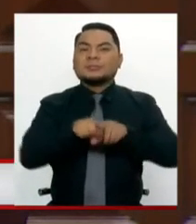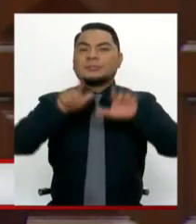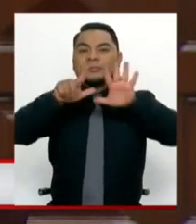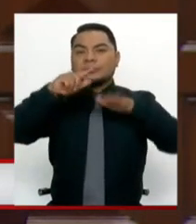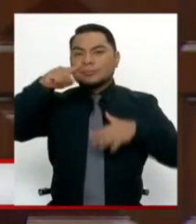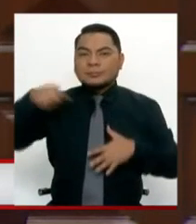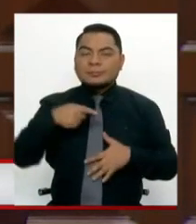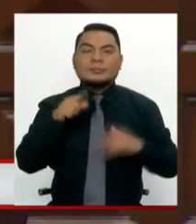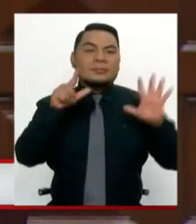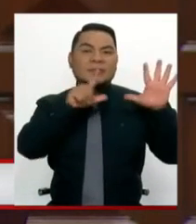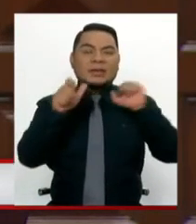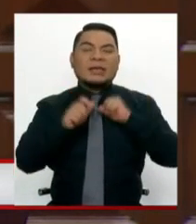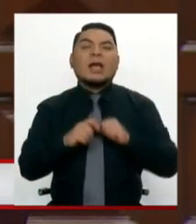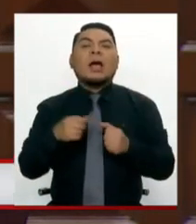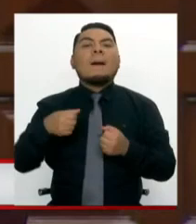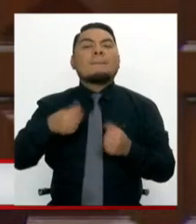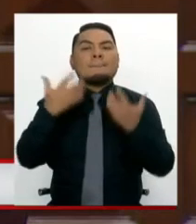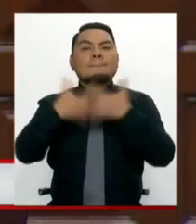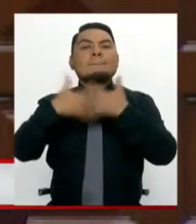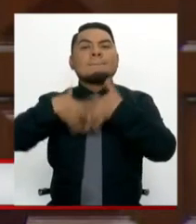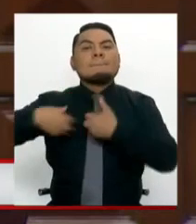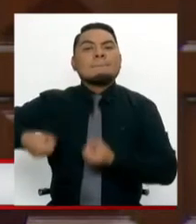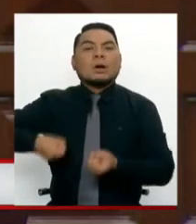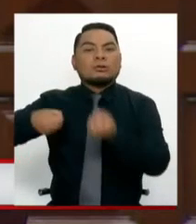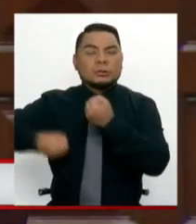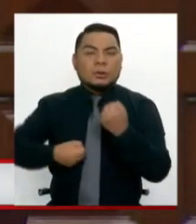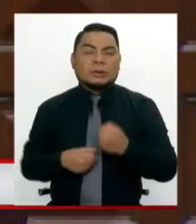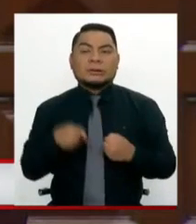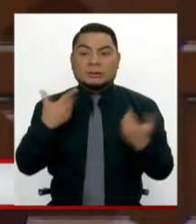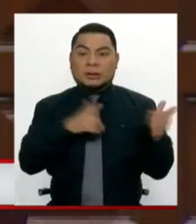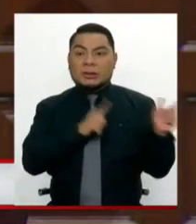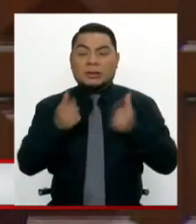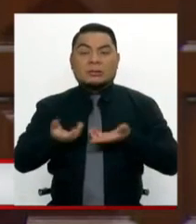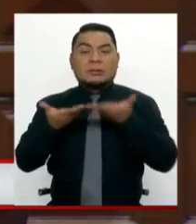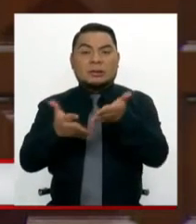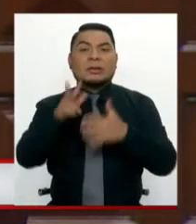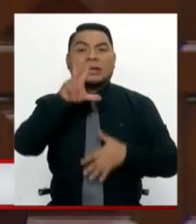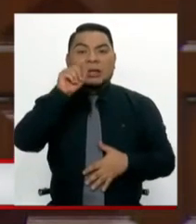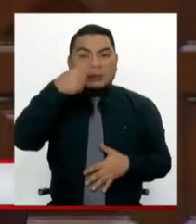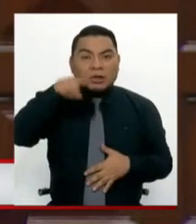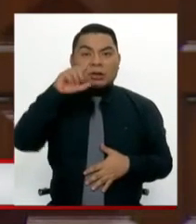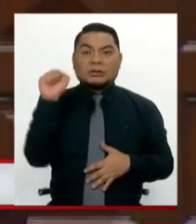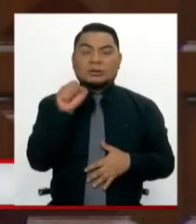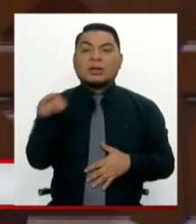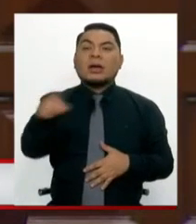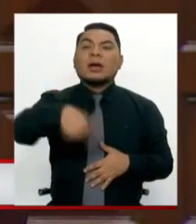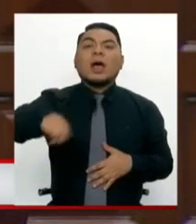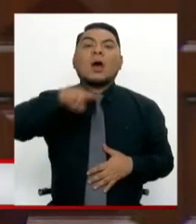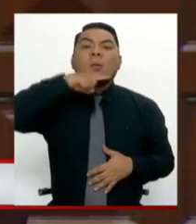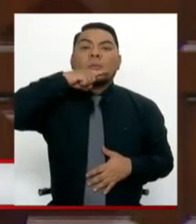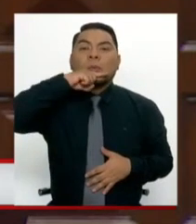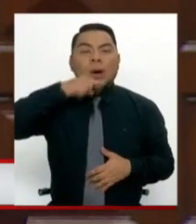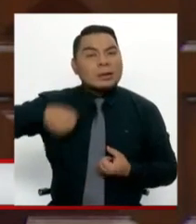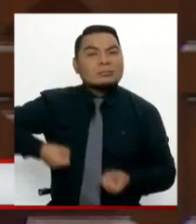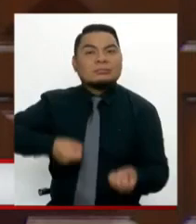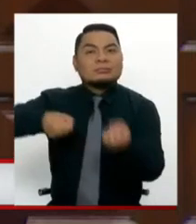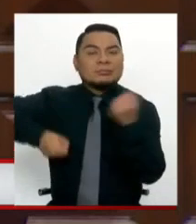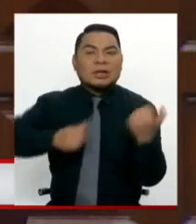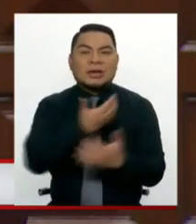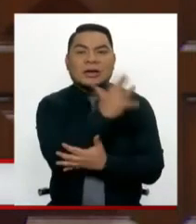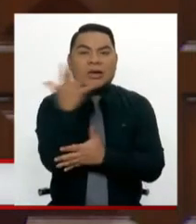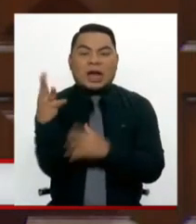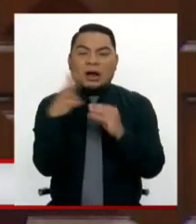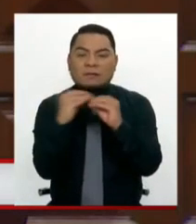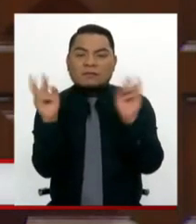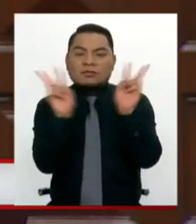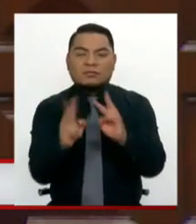7.700 productoras. Se ha dispuesto 30 millones de soles para la mujer productora agraria. En